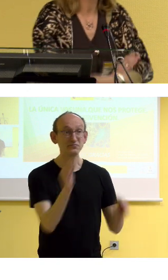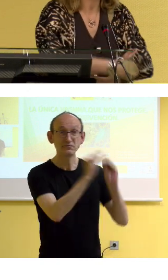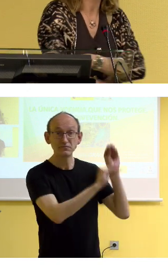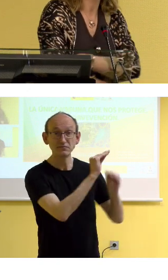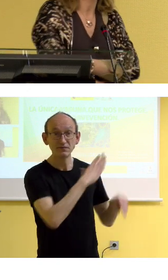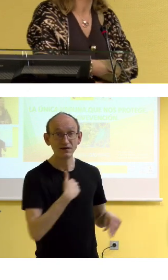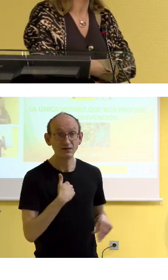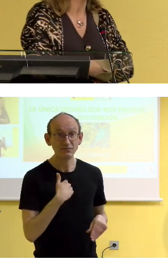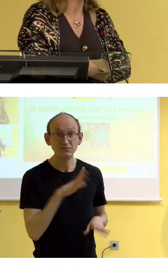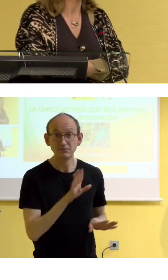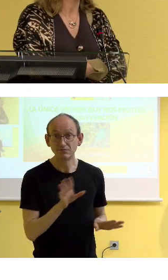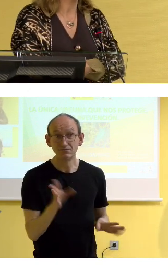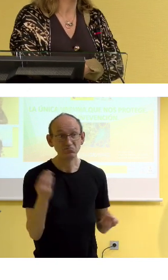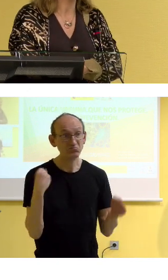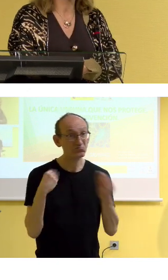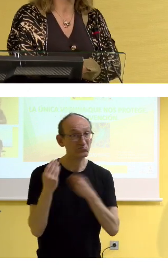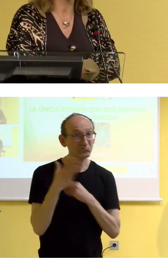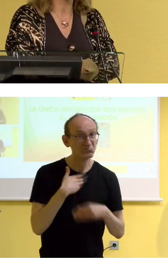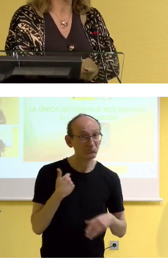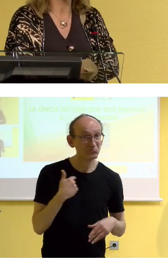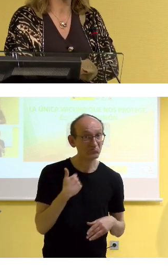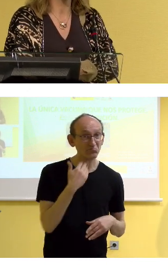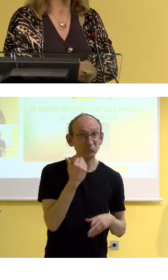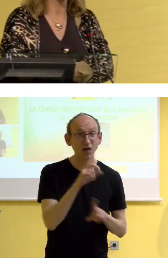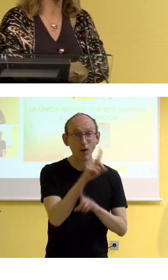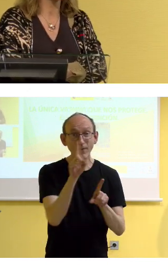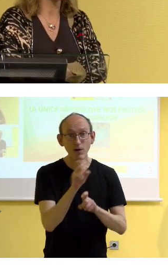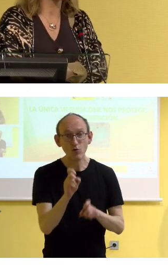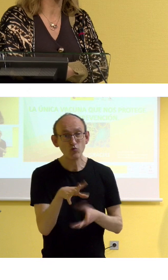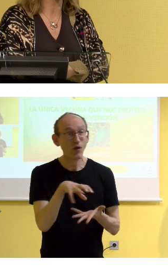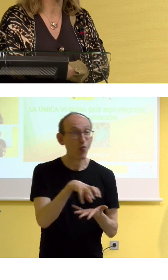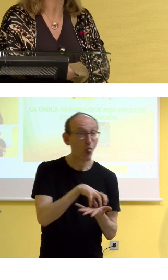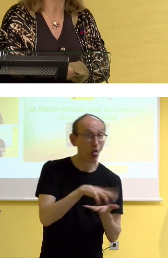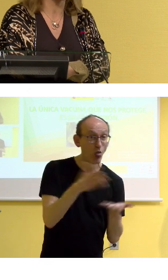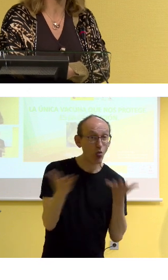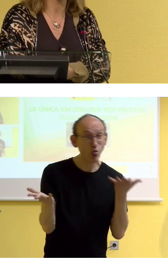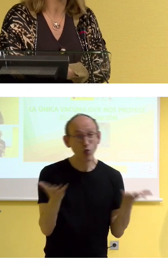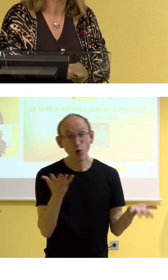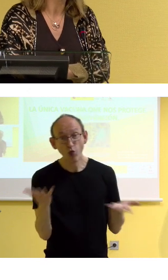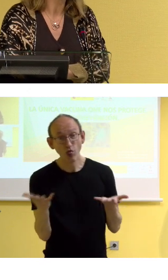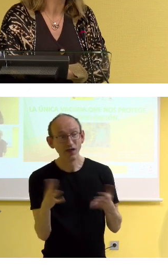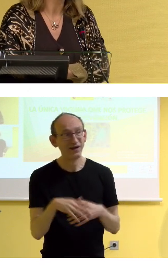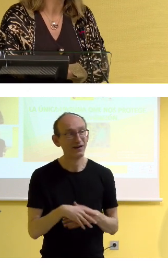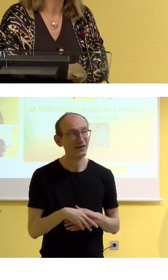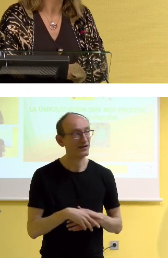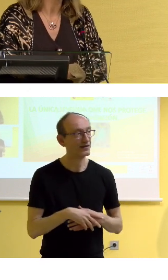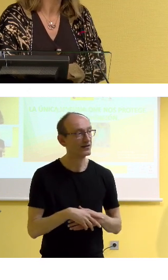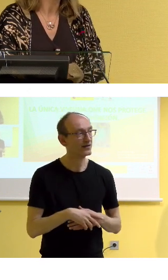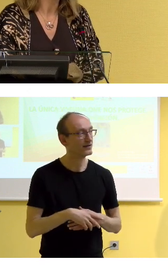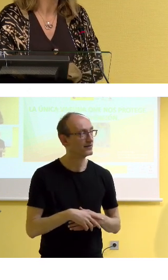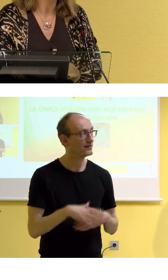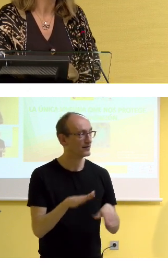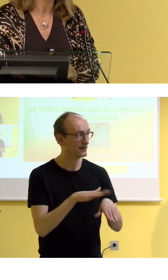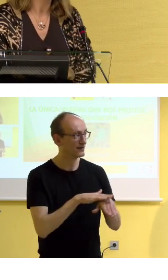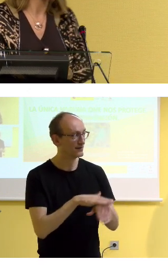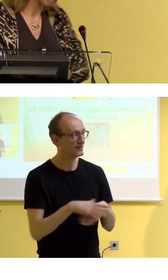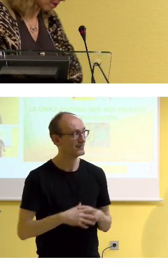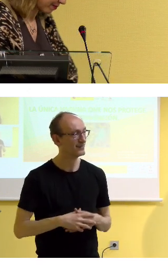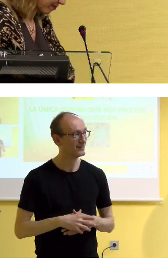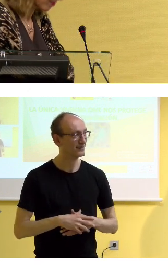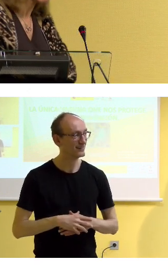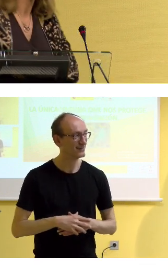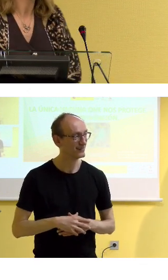No sé si me queréis preguntar alguna cosa o alguna duda que nos haya quedado claro. Perdone, hable por el